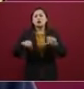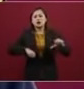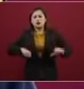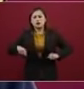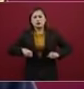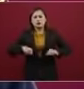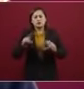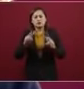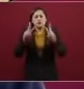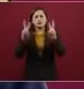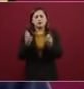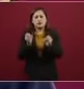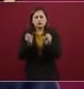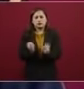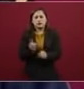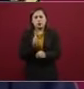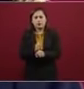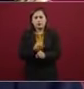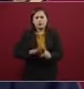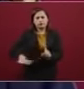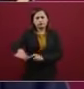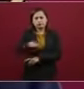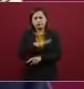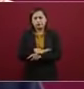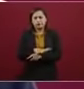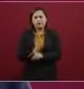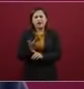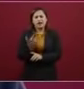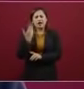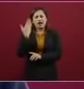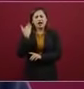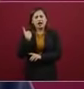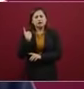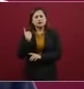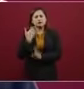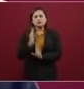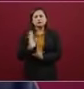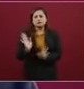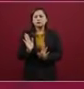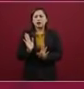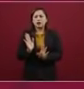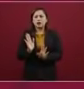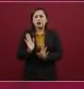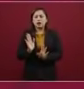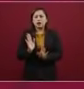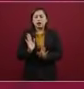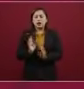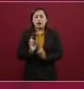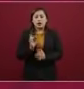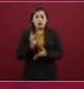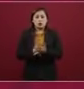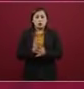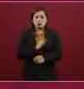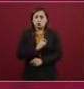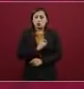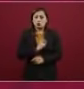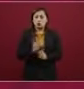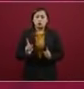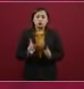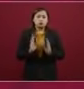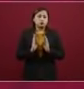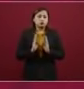la seguridad pública. Y si lo hacíamos solos, entonces no podíamos desarrollar las cosas que policialmente